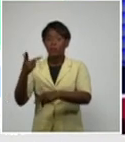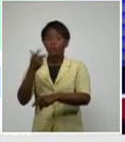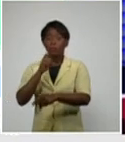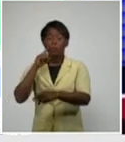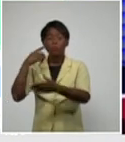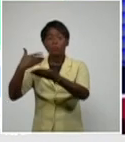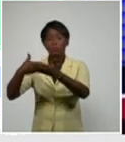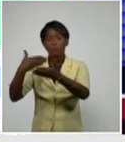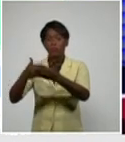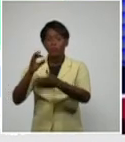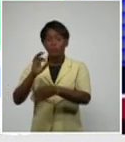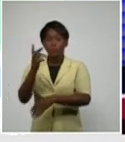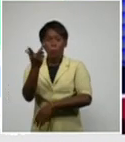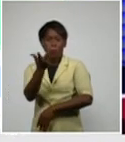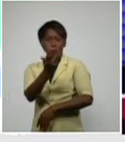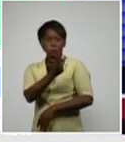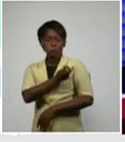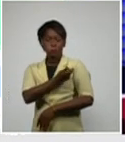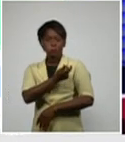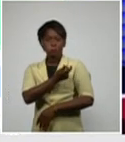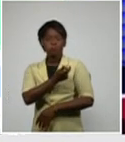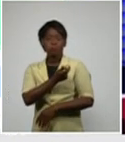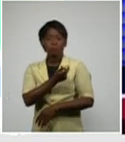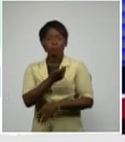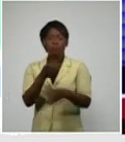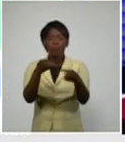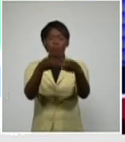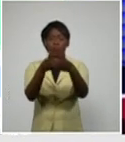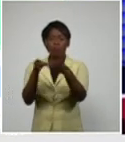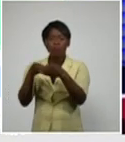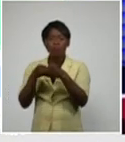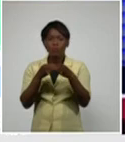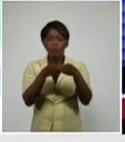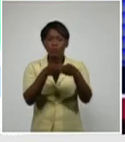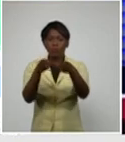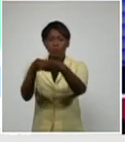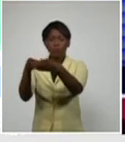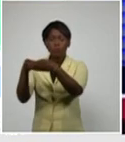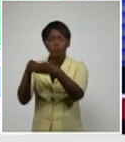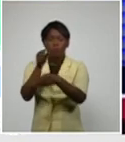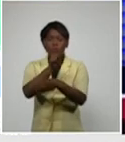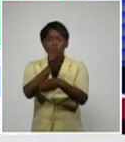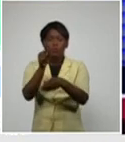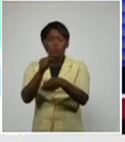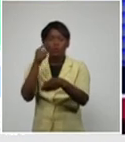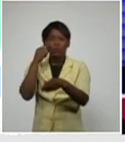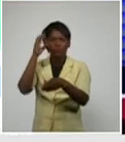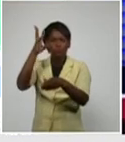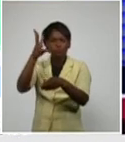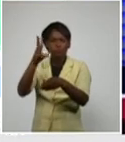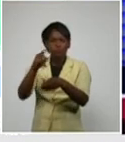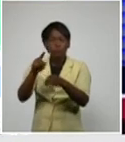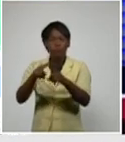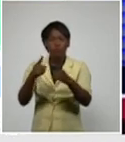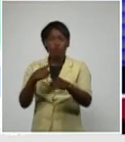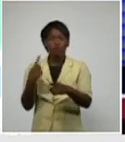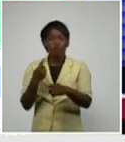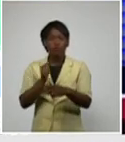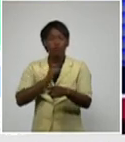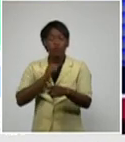vacunas, abarcando números importantes de nuestra población, siempre con la estratificación de